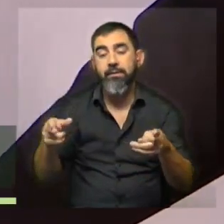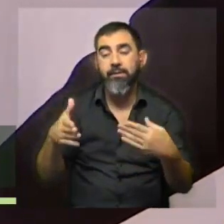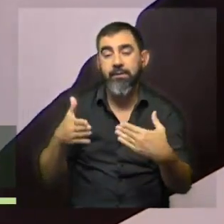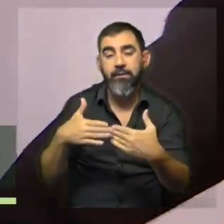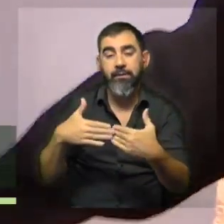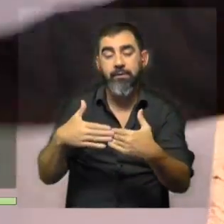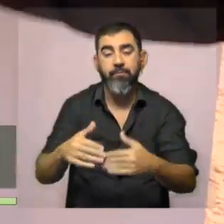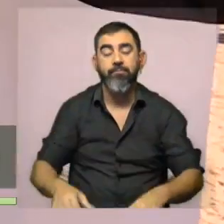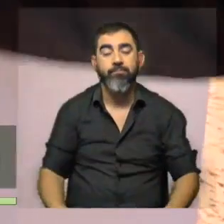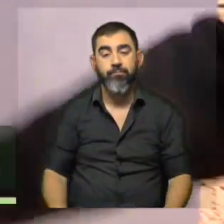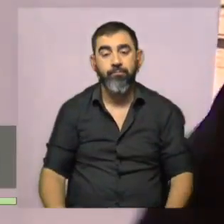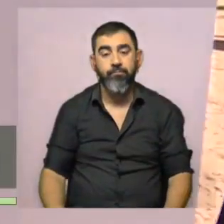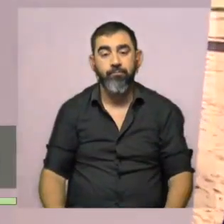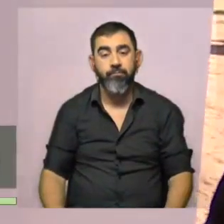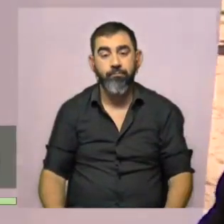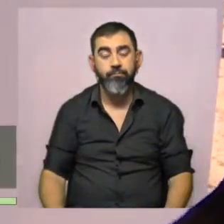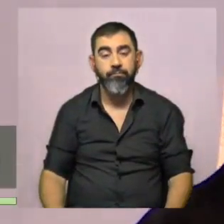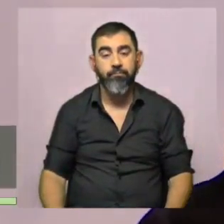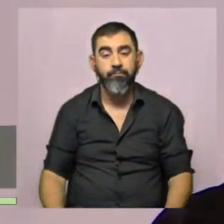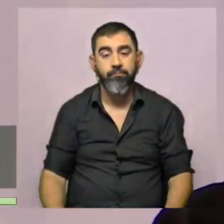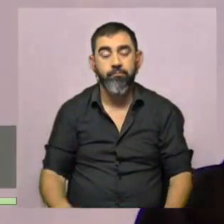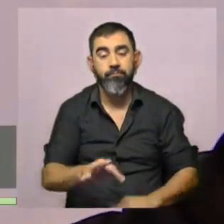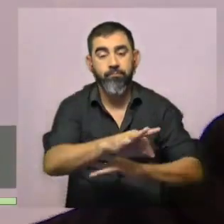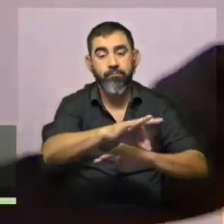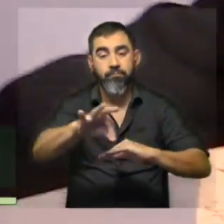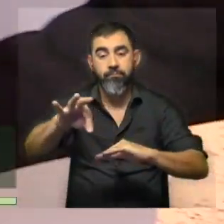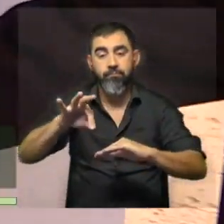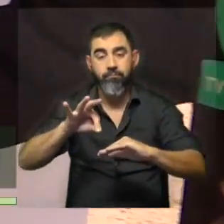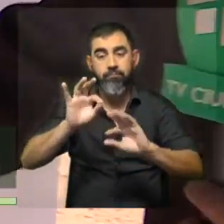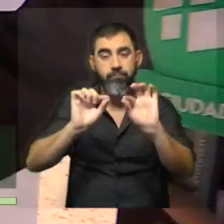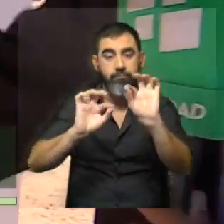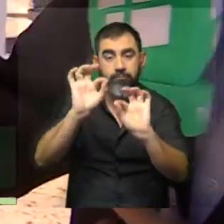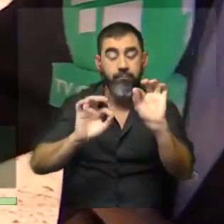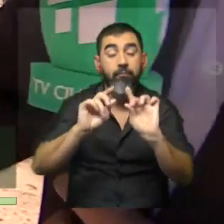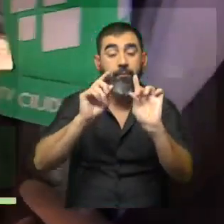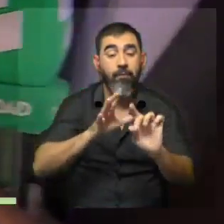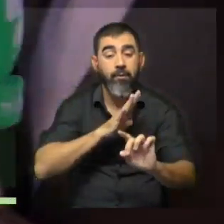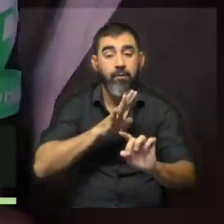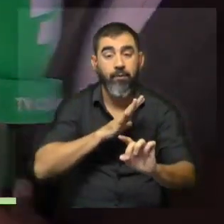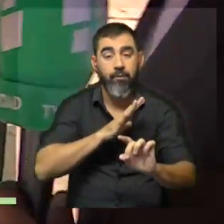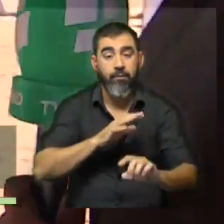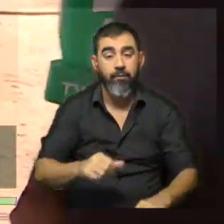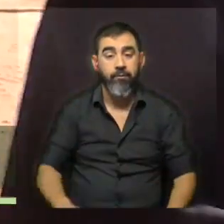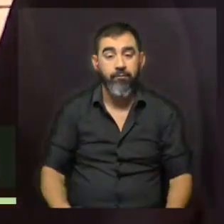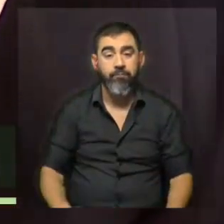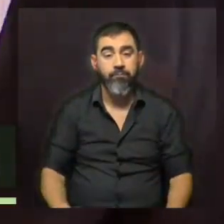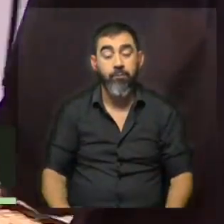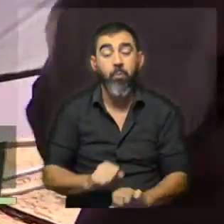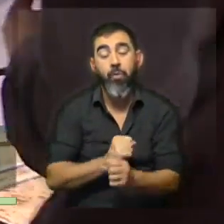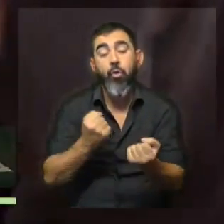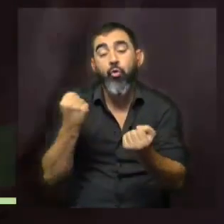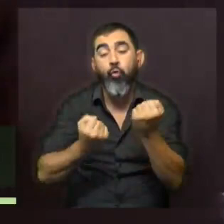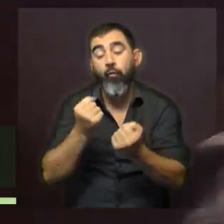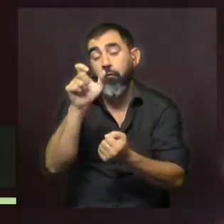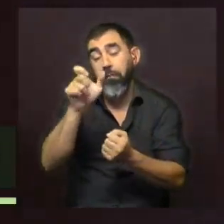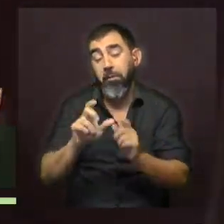donde está la exposición podemos ver la la arquitectura de la época y también acá vemos seguramente quien podría ser un eventual chofer de